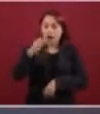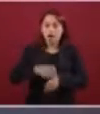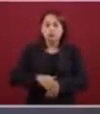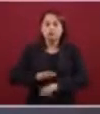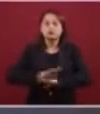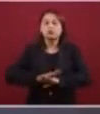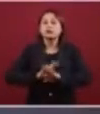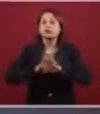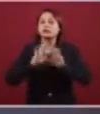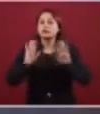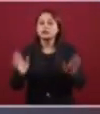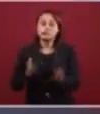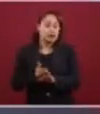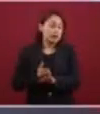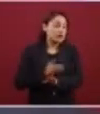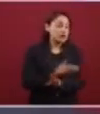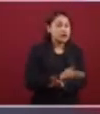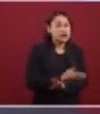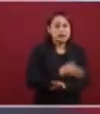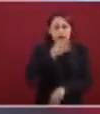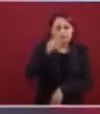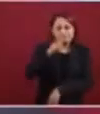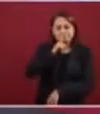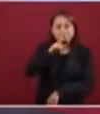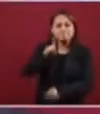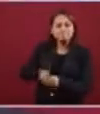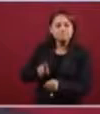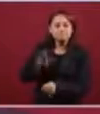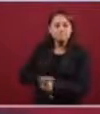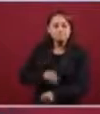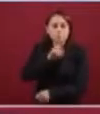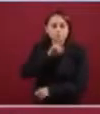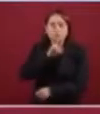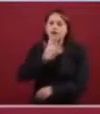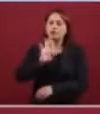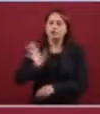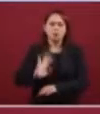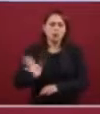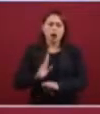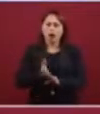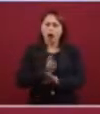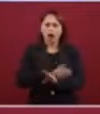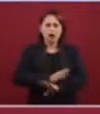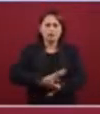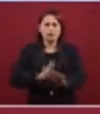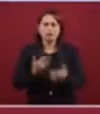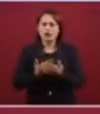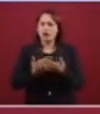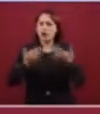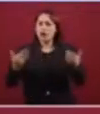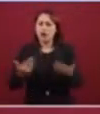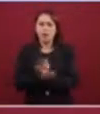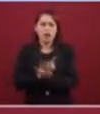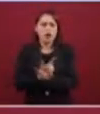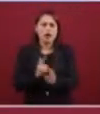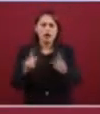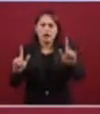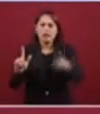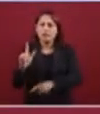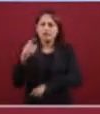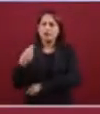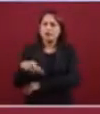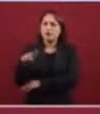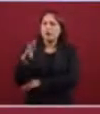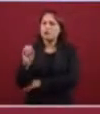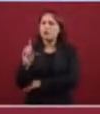boletines. Existía esta costumbre de hacer notas de boletines. Ustedes saben que ahora es